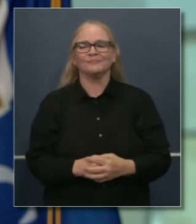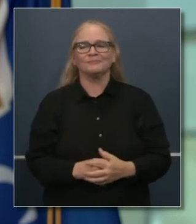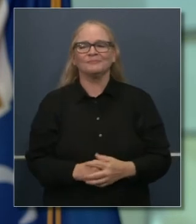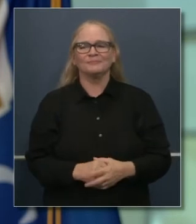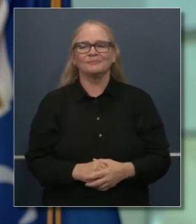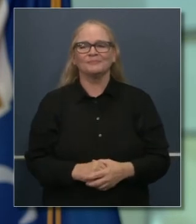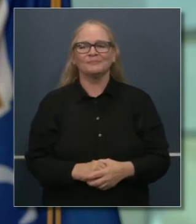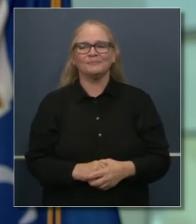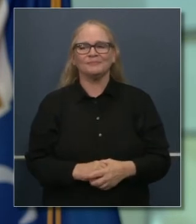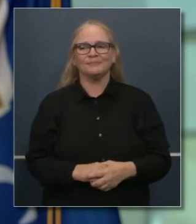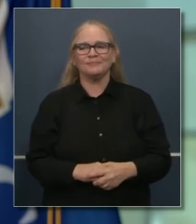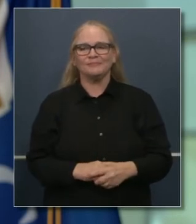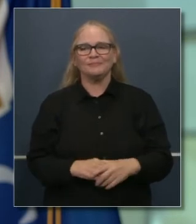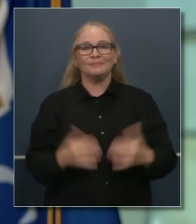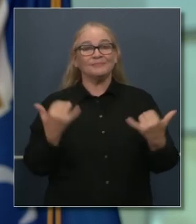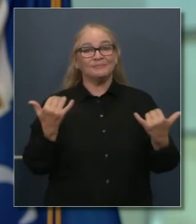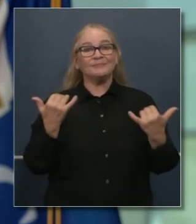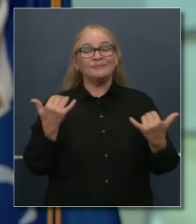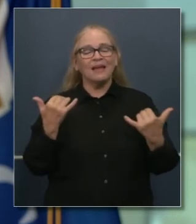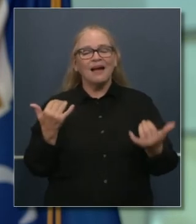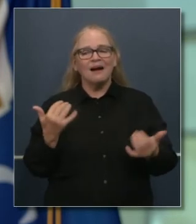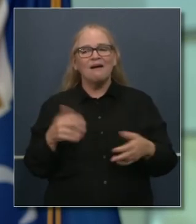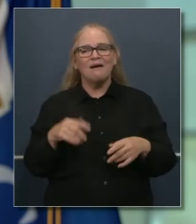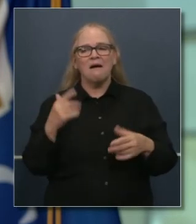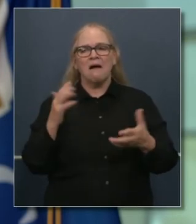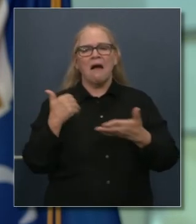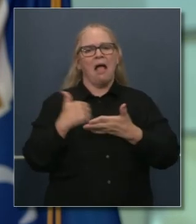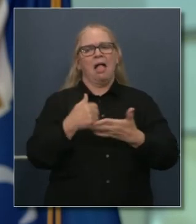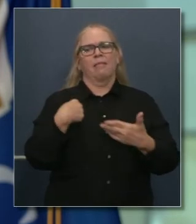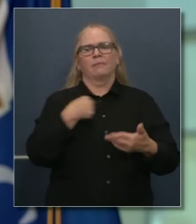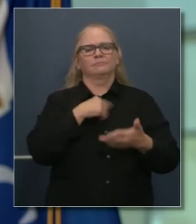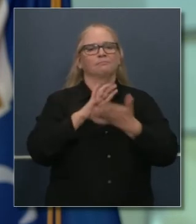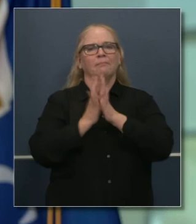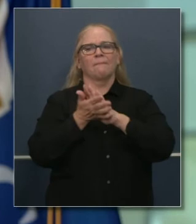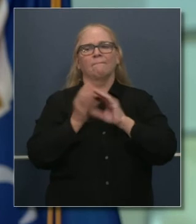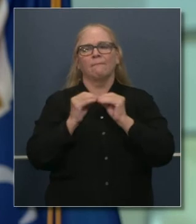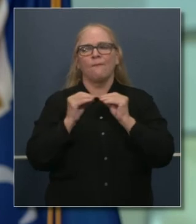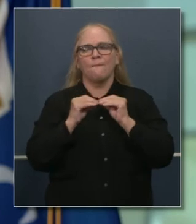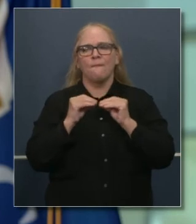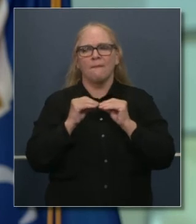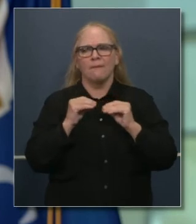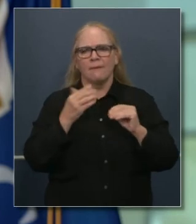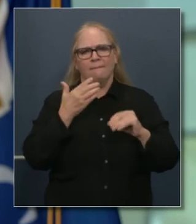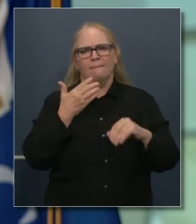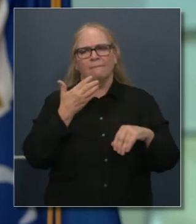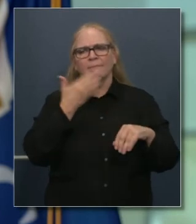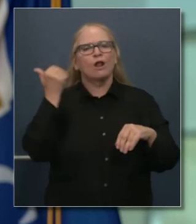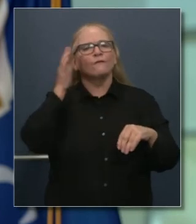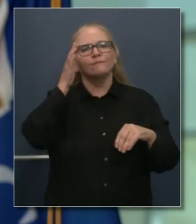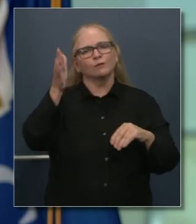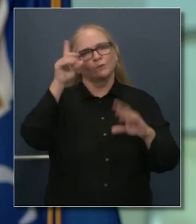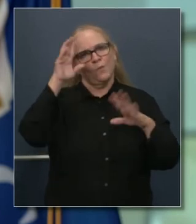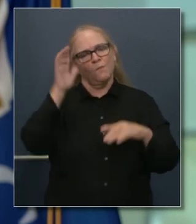de cambiar la página para saber una expresión de obama para llegar a un futuro más brillante